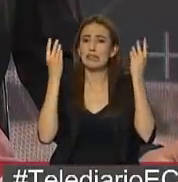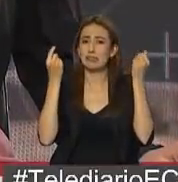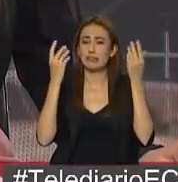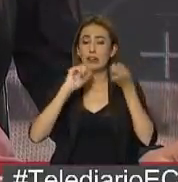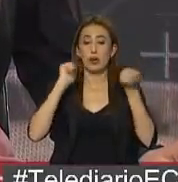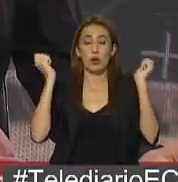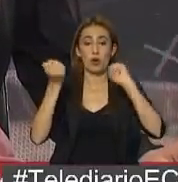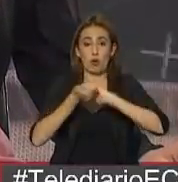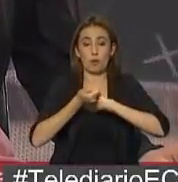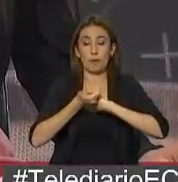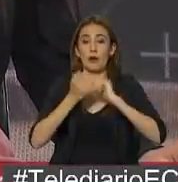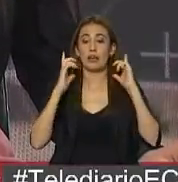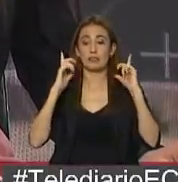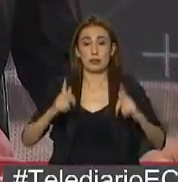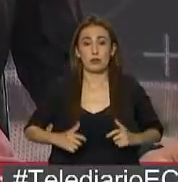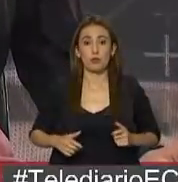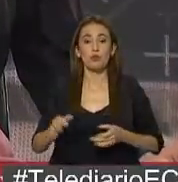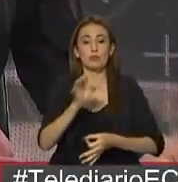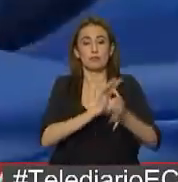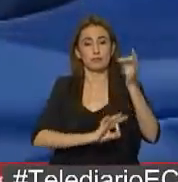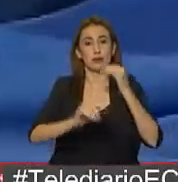recupere se le trasladará a Quito.